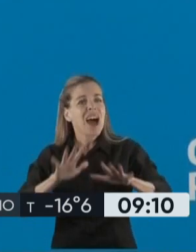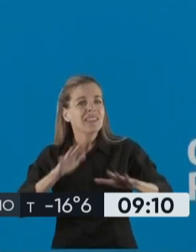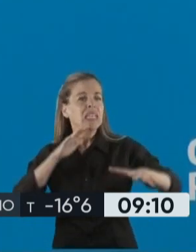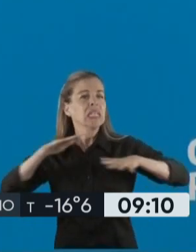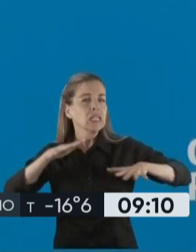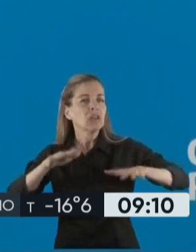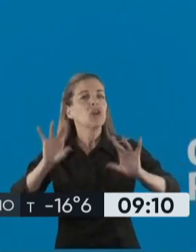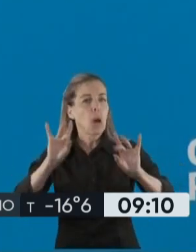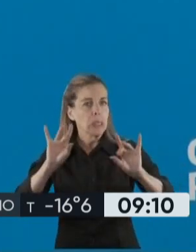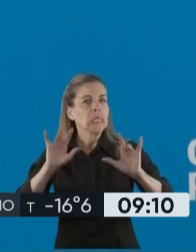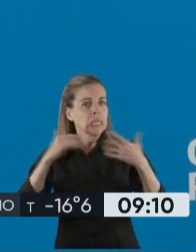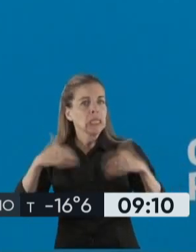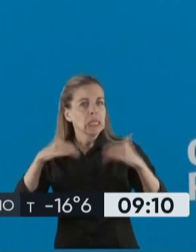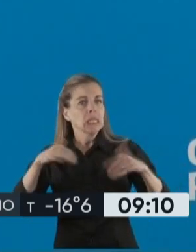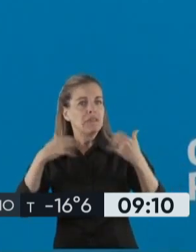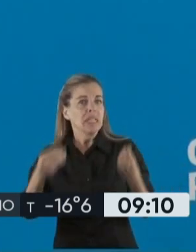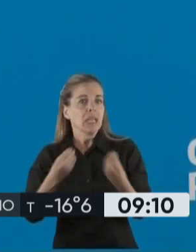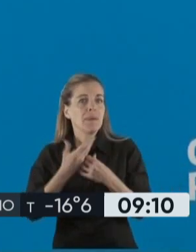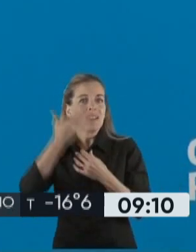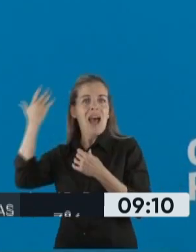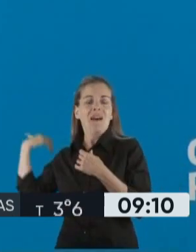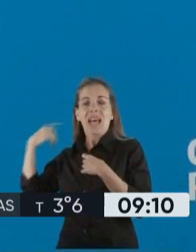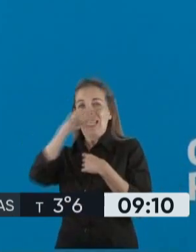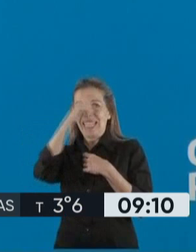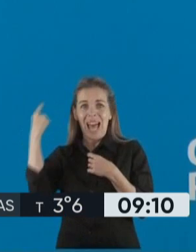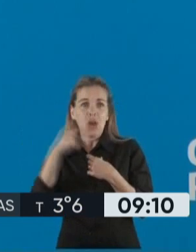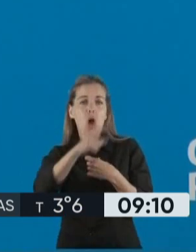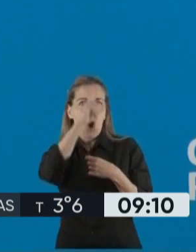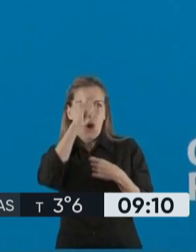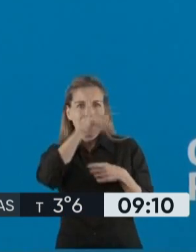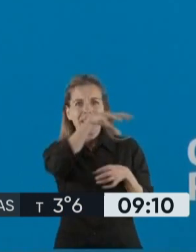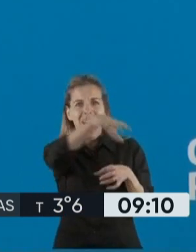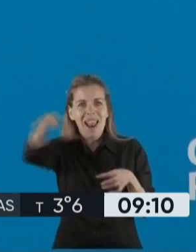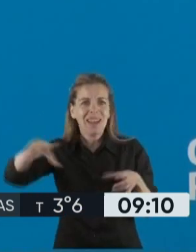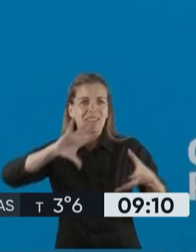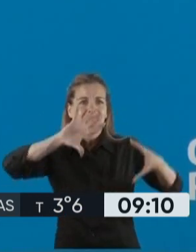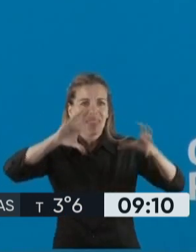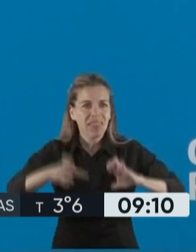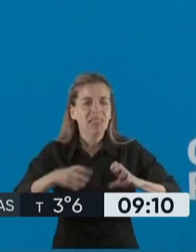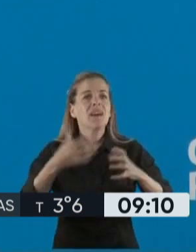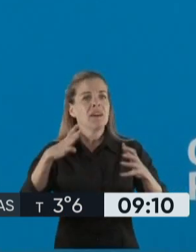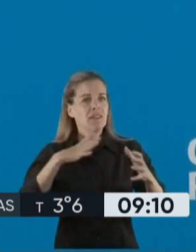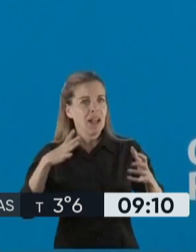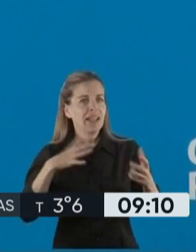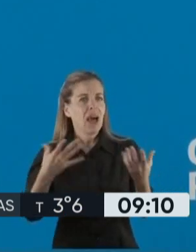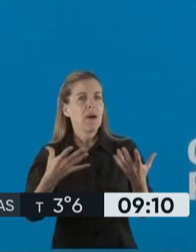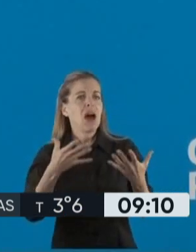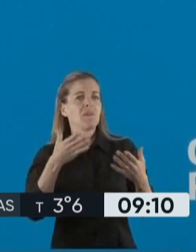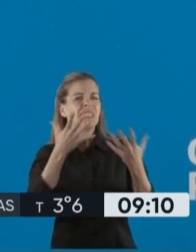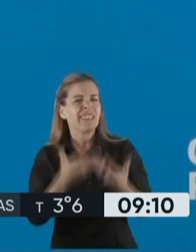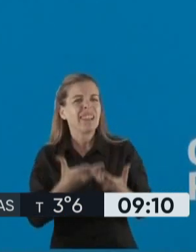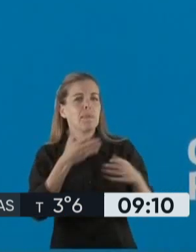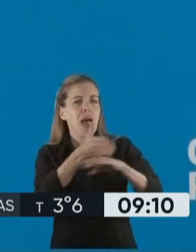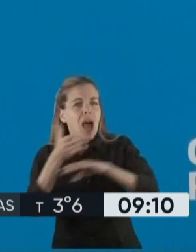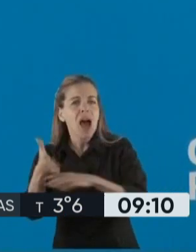de un estado que había devastado el sistema de salud, con dificultad para el acceso a las vacunas durante mucho tiempo,